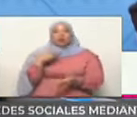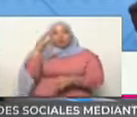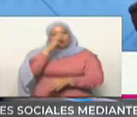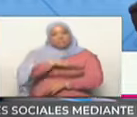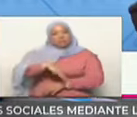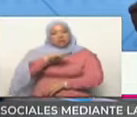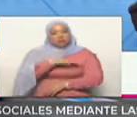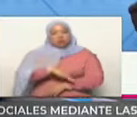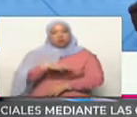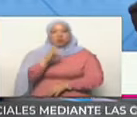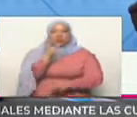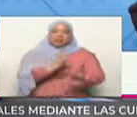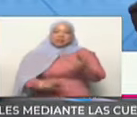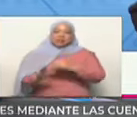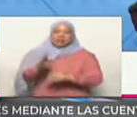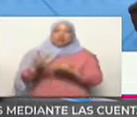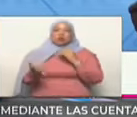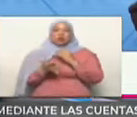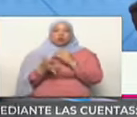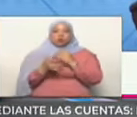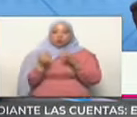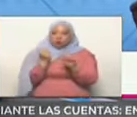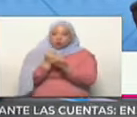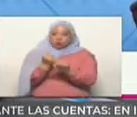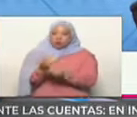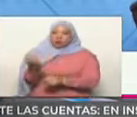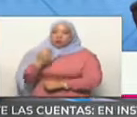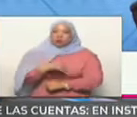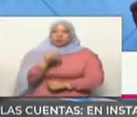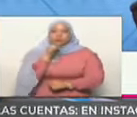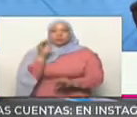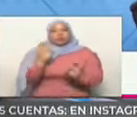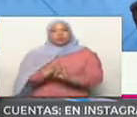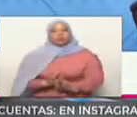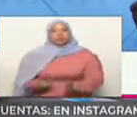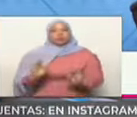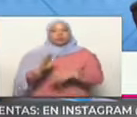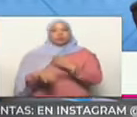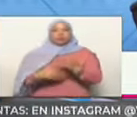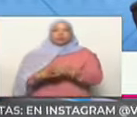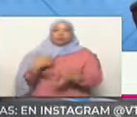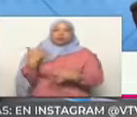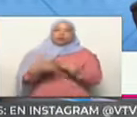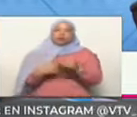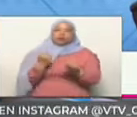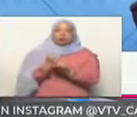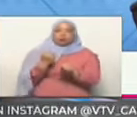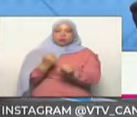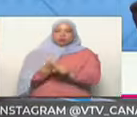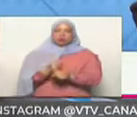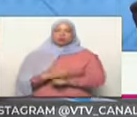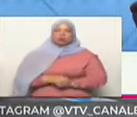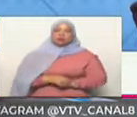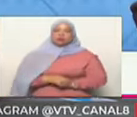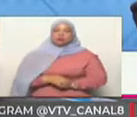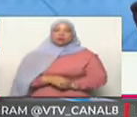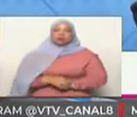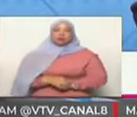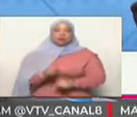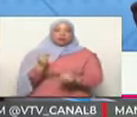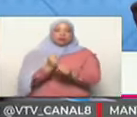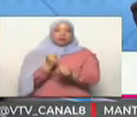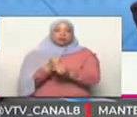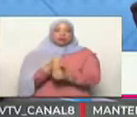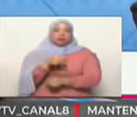Ciencia Humberto Fernández Morán y vienen muchas cosas más, no solo en el área acuícola, en muchas otras iniciativas, pero en el área acuícola hay